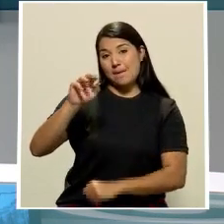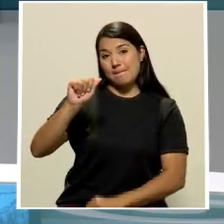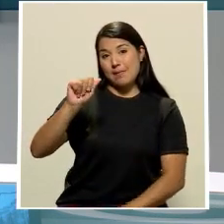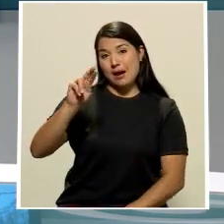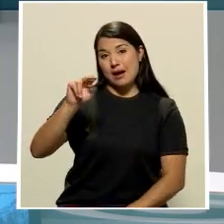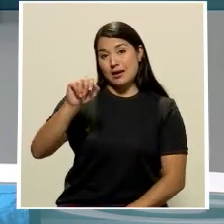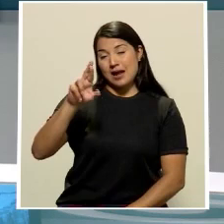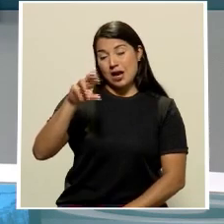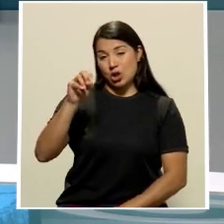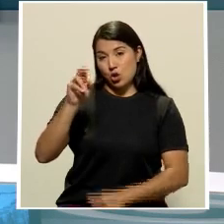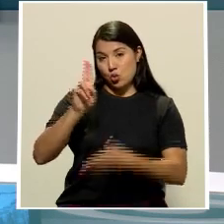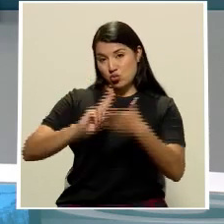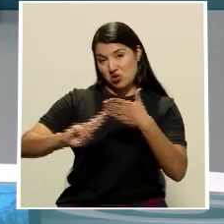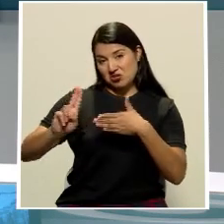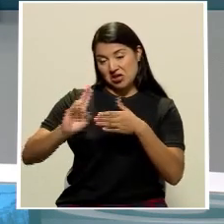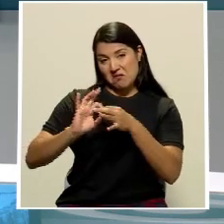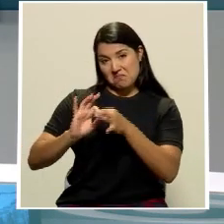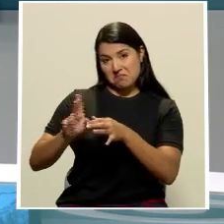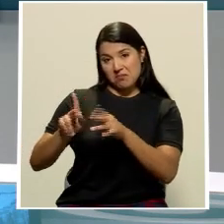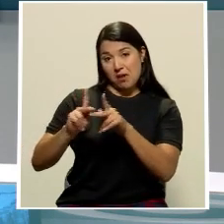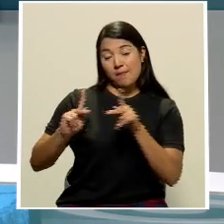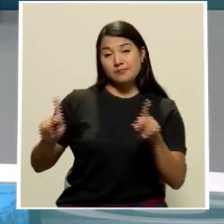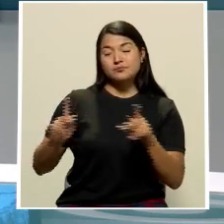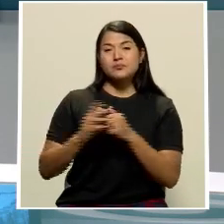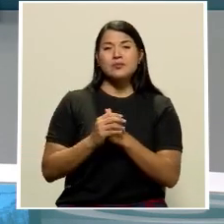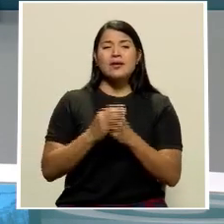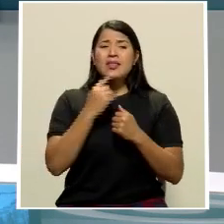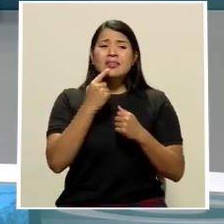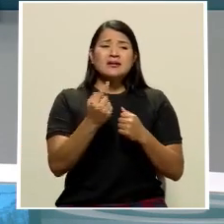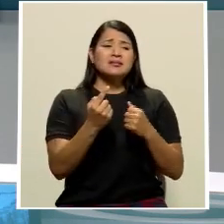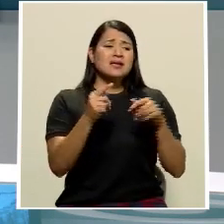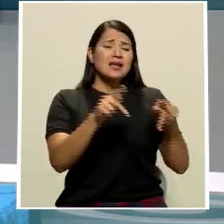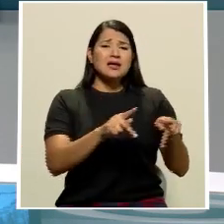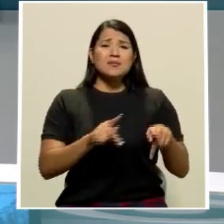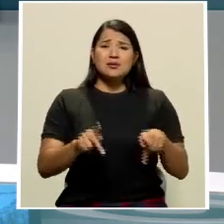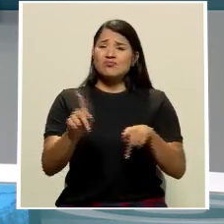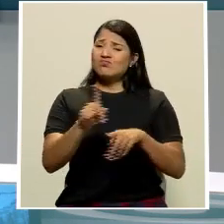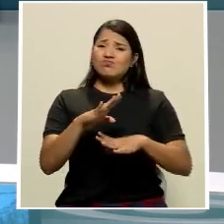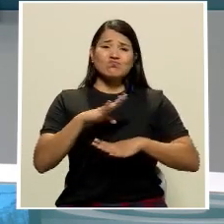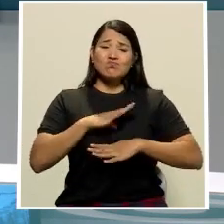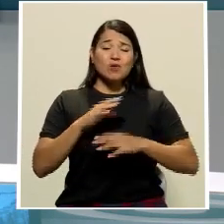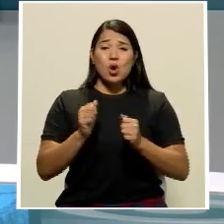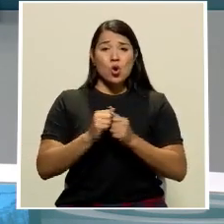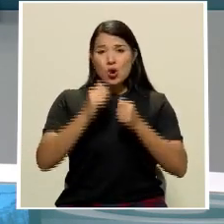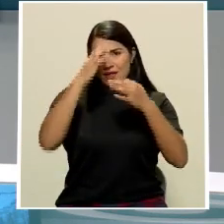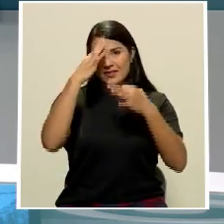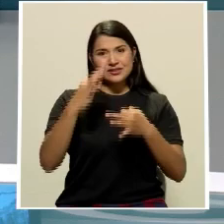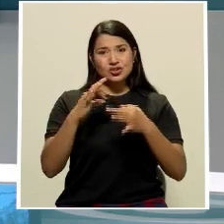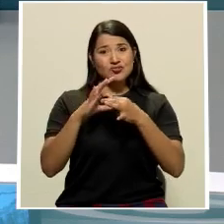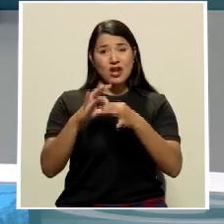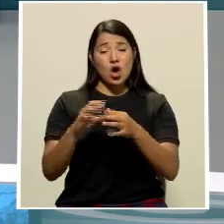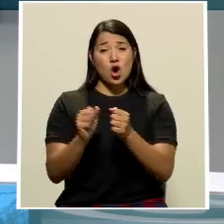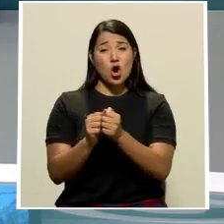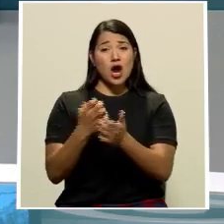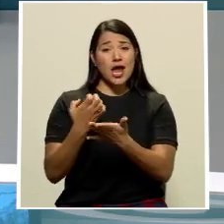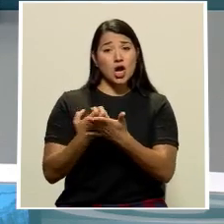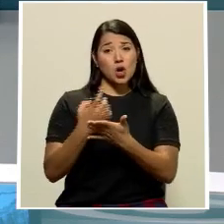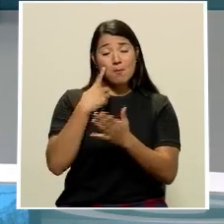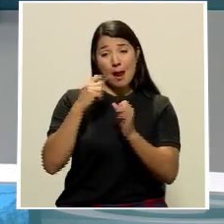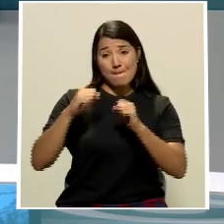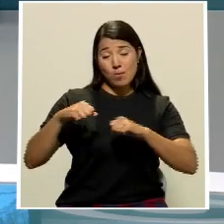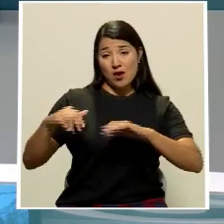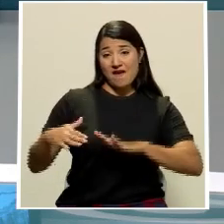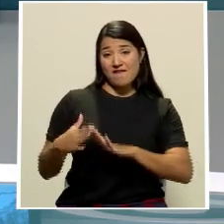revela además que la ciudadanía tiene un fuerte descontento con las medidas económicas del gobierno para enfrentar la